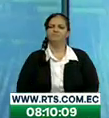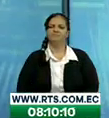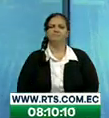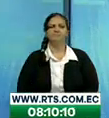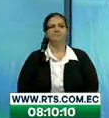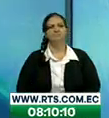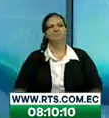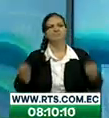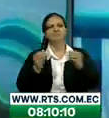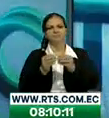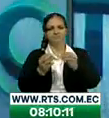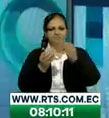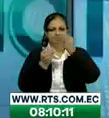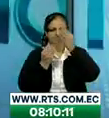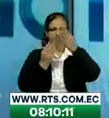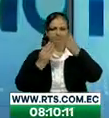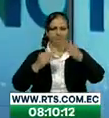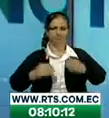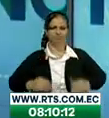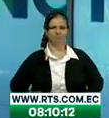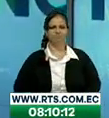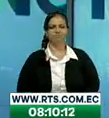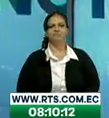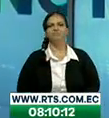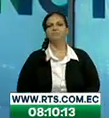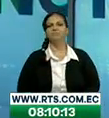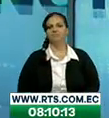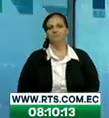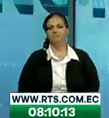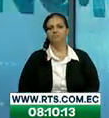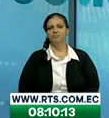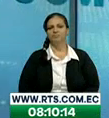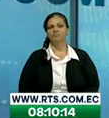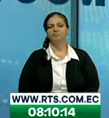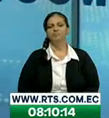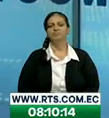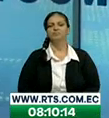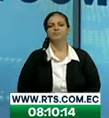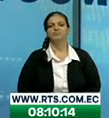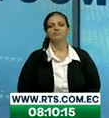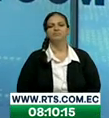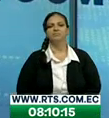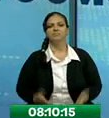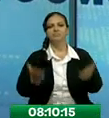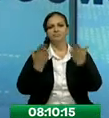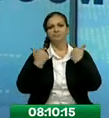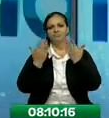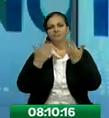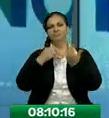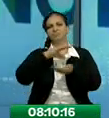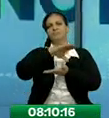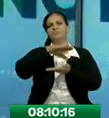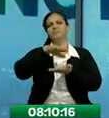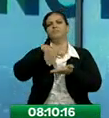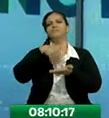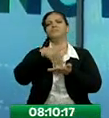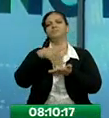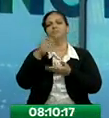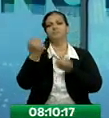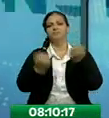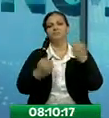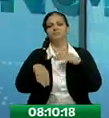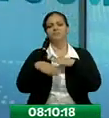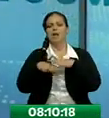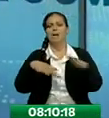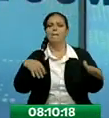Vamos con más información para ustedes. Una persona resultó herida producto de un accidente de tránsito ocurrido en el centro de Guayaquil. Aquí están los detalles de ese